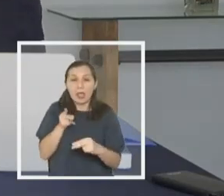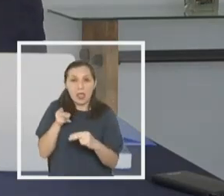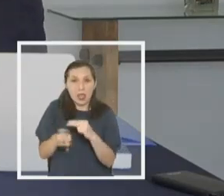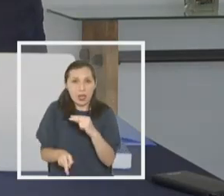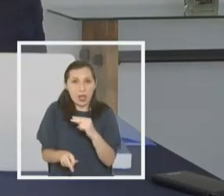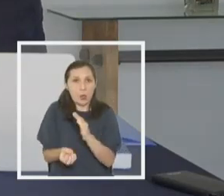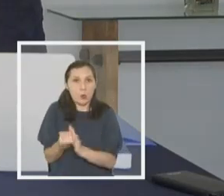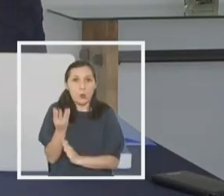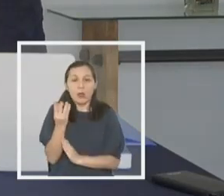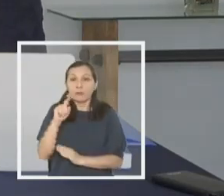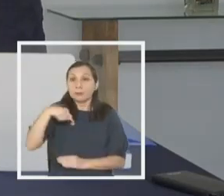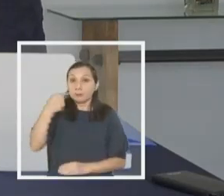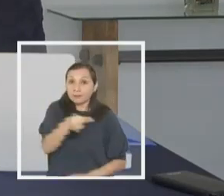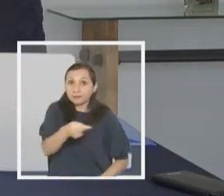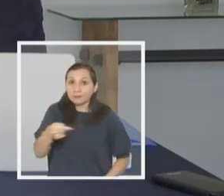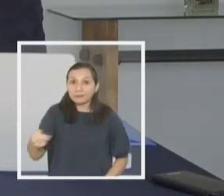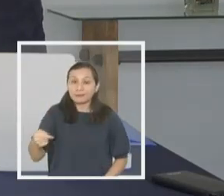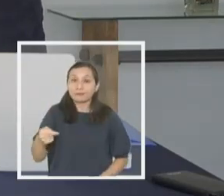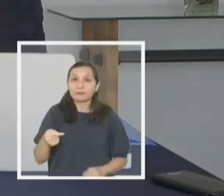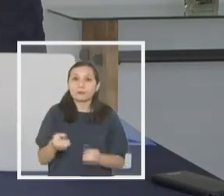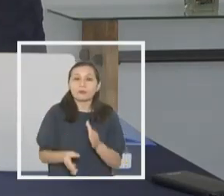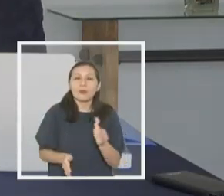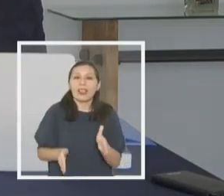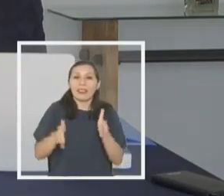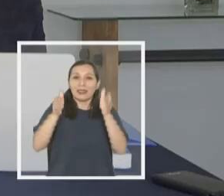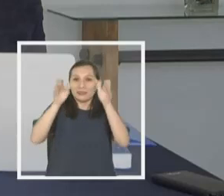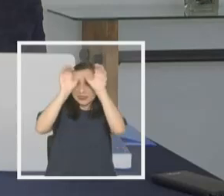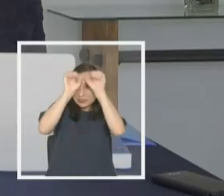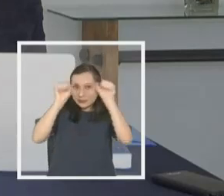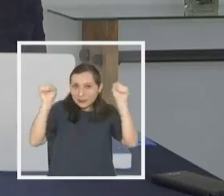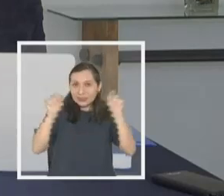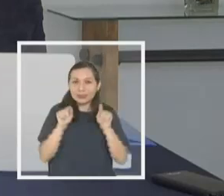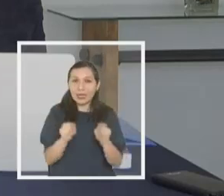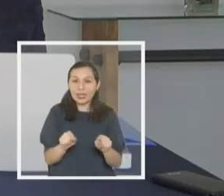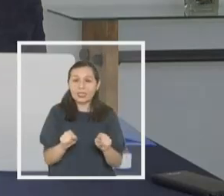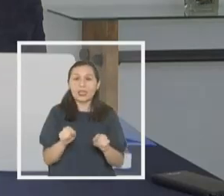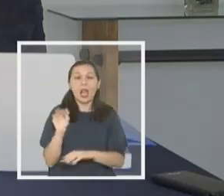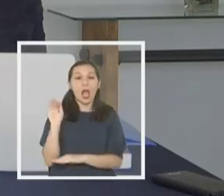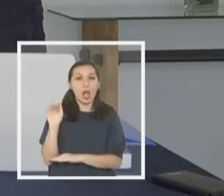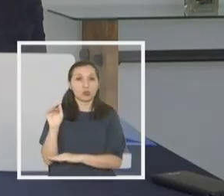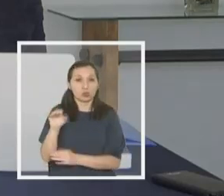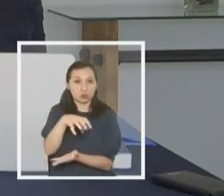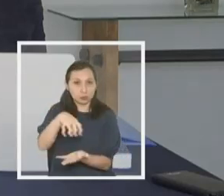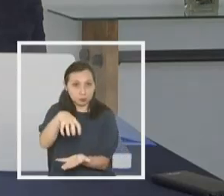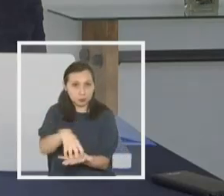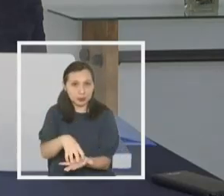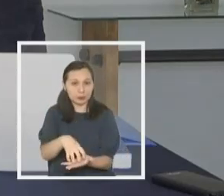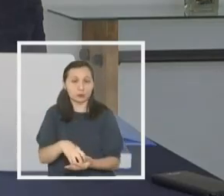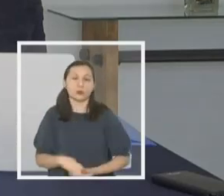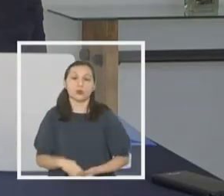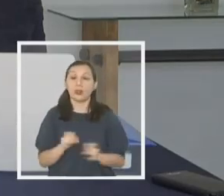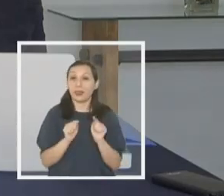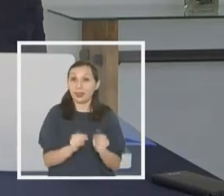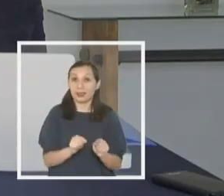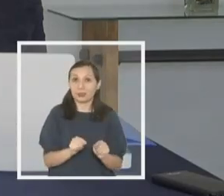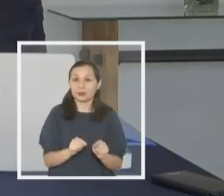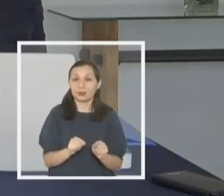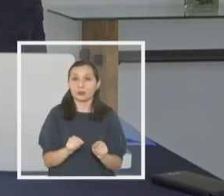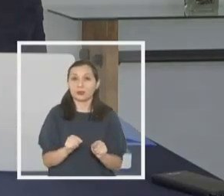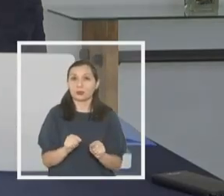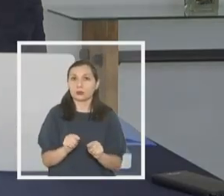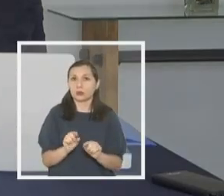inaugurar la próxima semana el nuevo edificio de la Fiscalía en Alto Hospicio, que